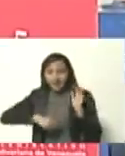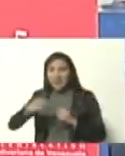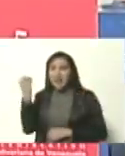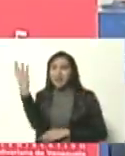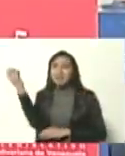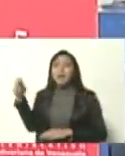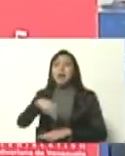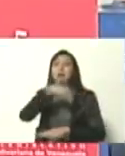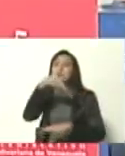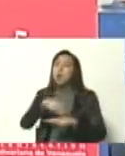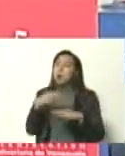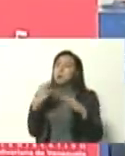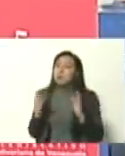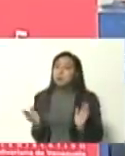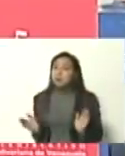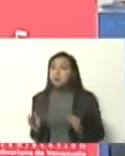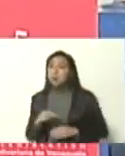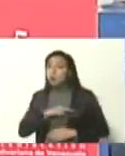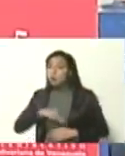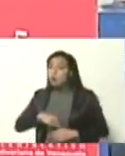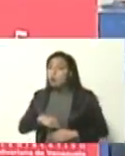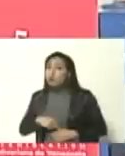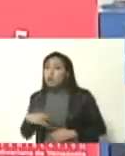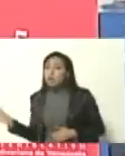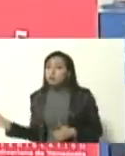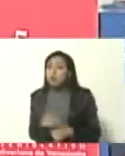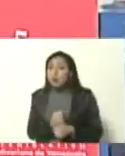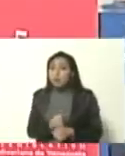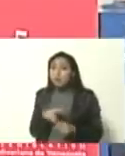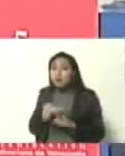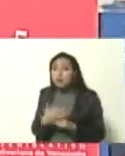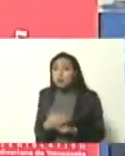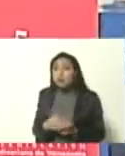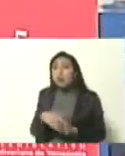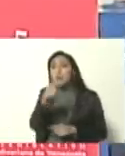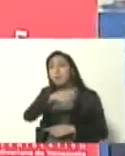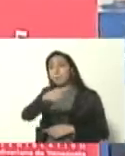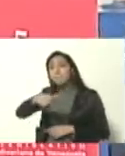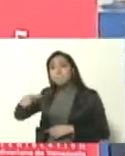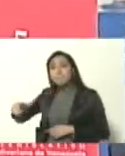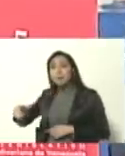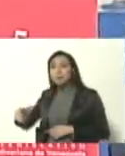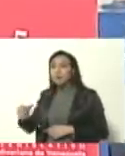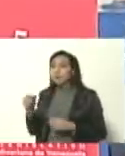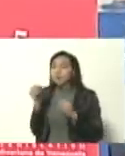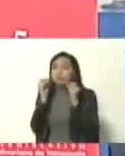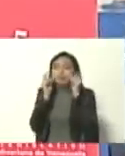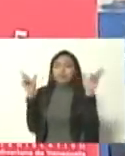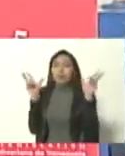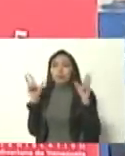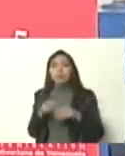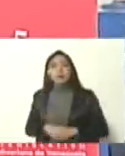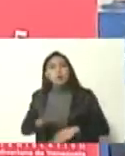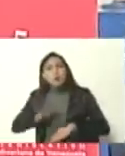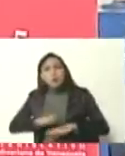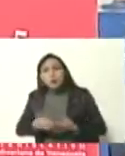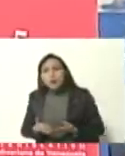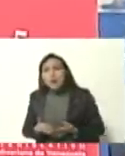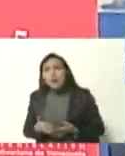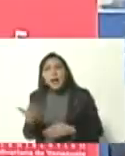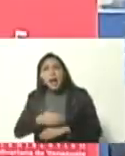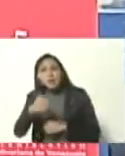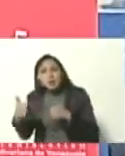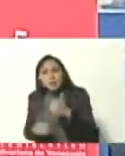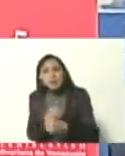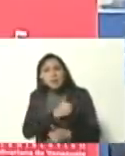la Asamblea Nacional. Por cierto, encontramos una situación tal de clientelismo que no se puede creer. Hay una vicepresidencia que tenía